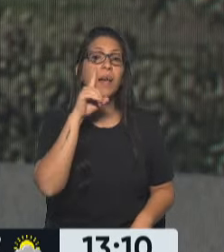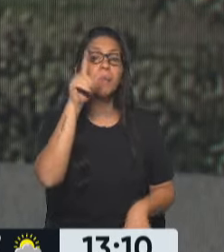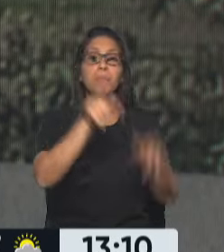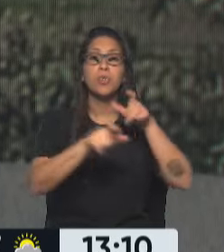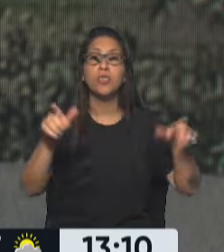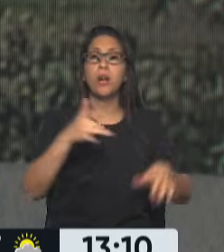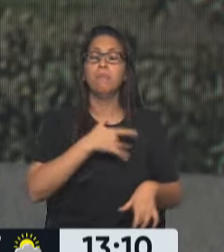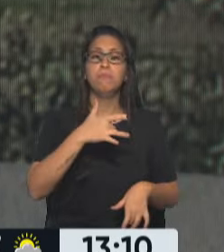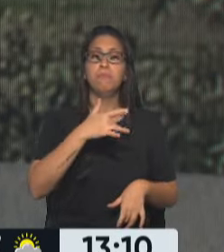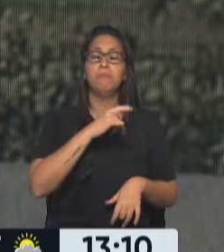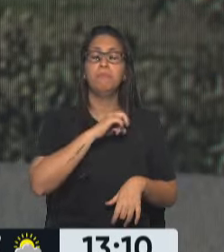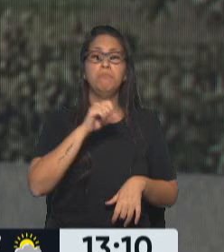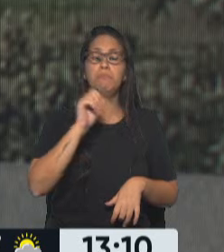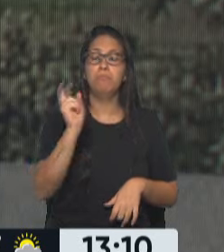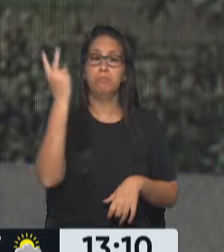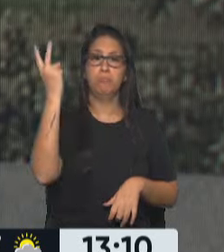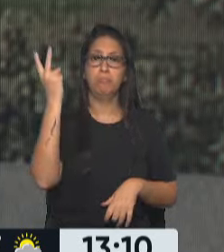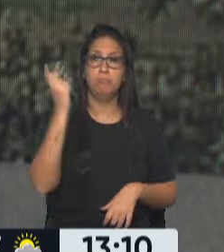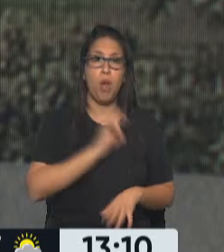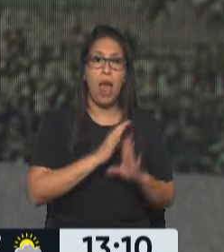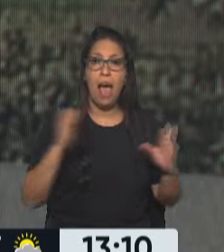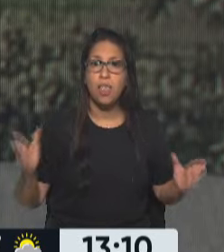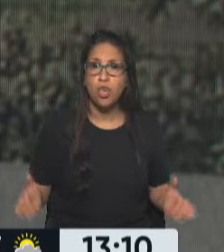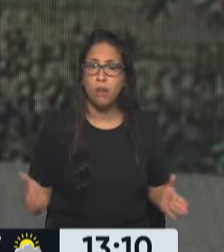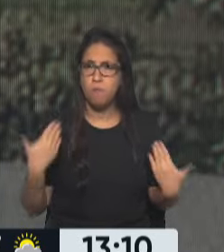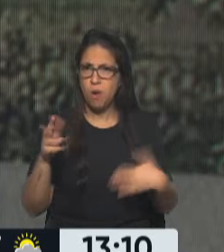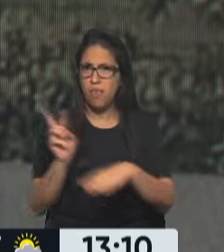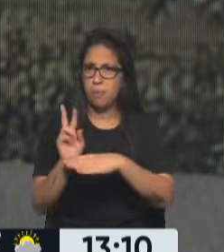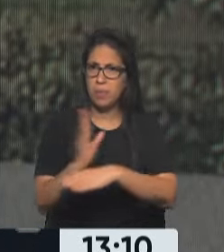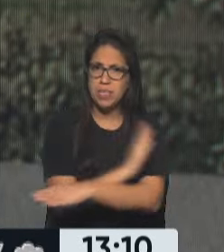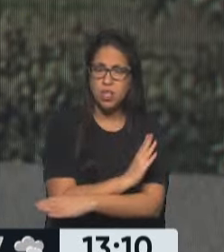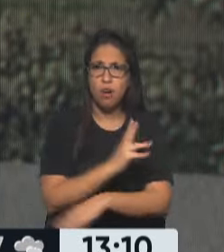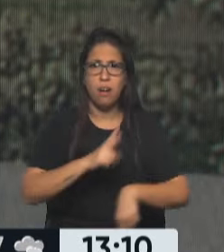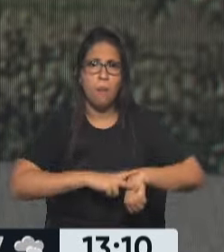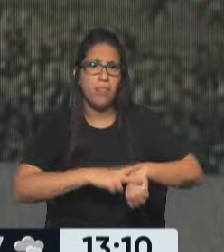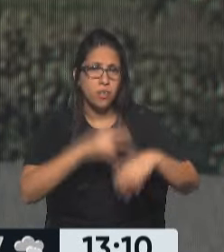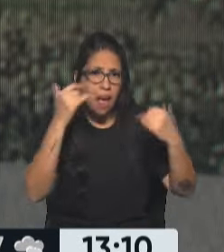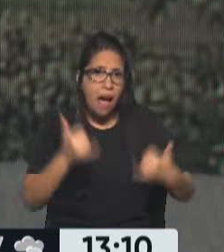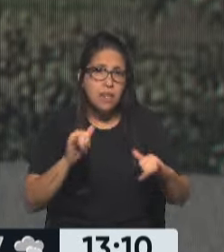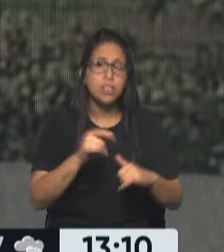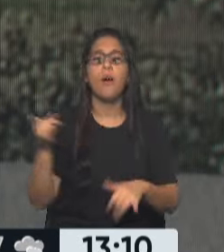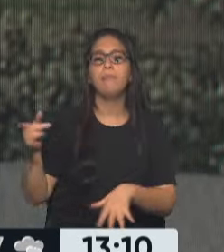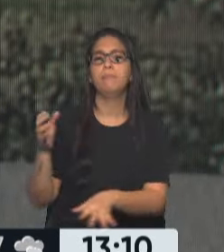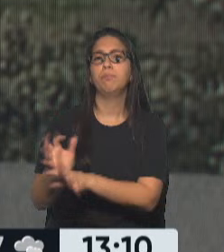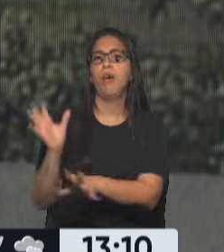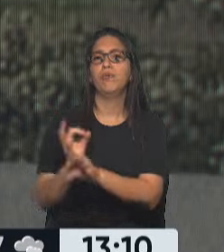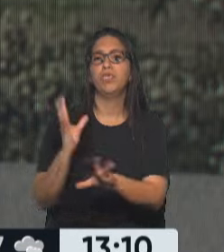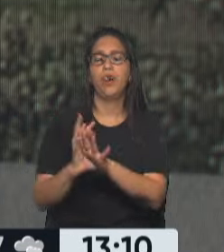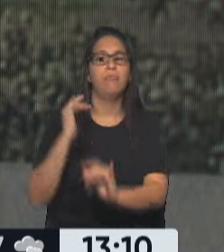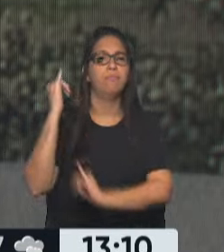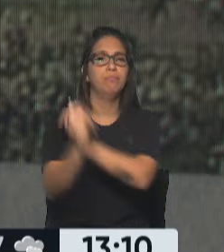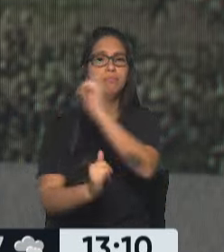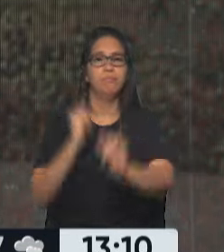de muerte súbita al año se puede prevenir que hay que tener en cuenta aquí los médicos con todas